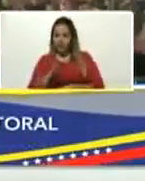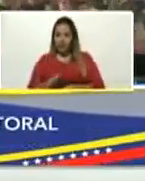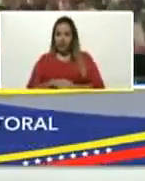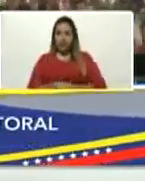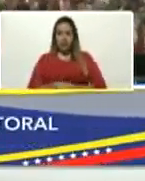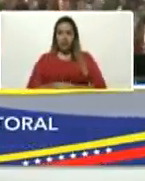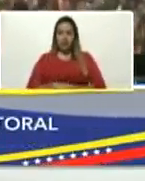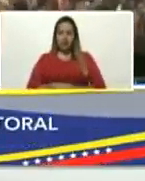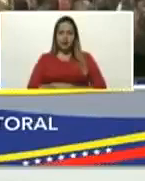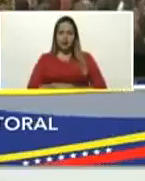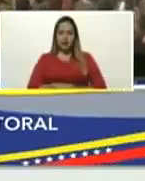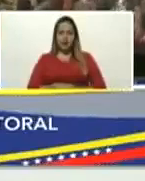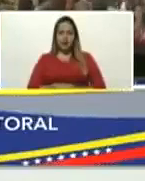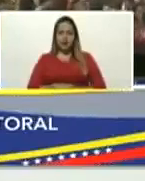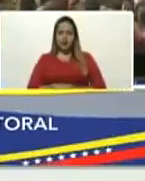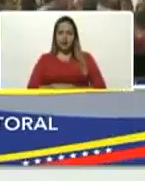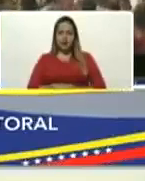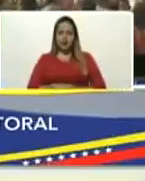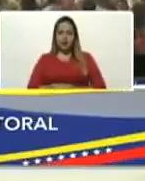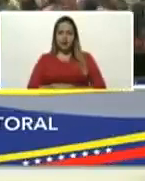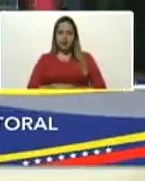Fernando Buenabat,